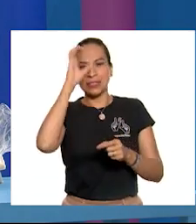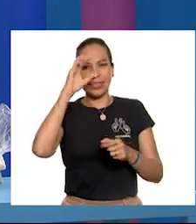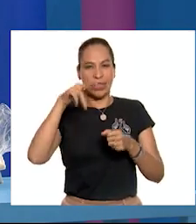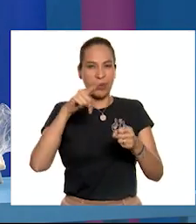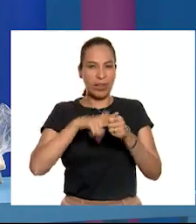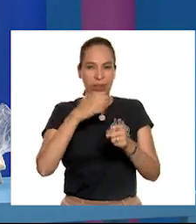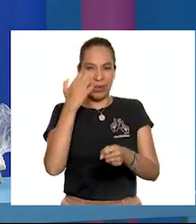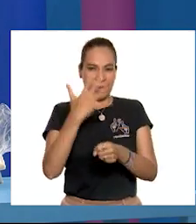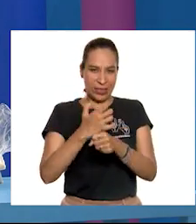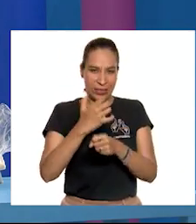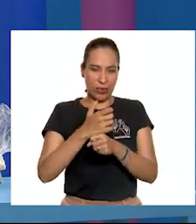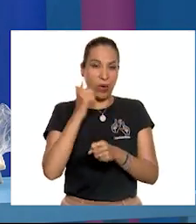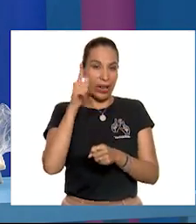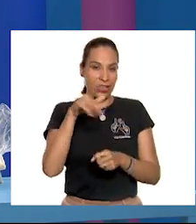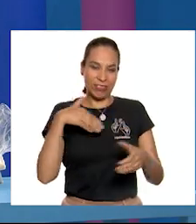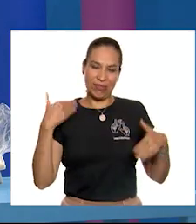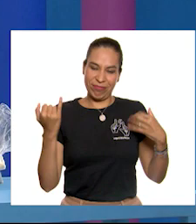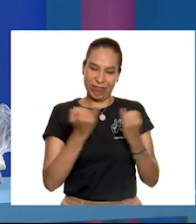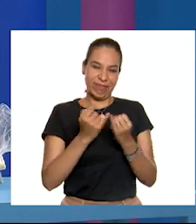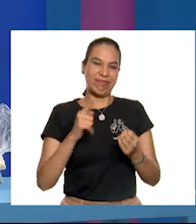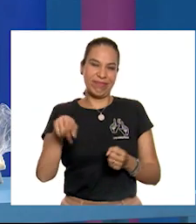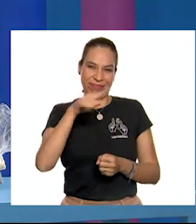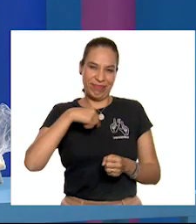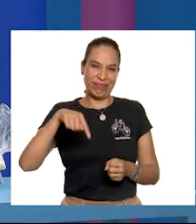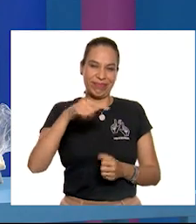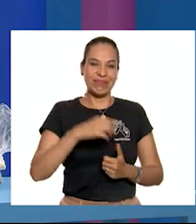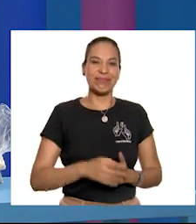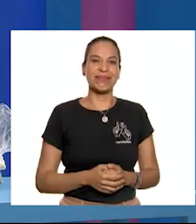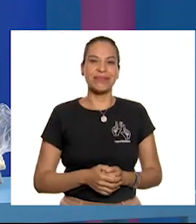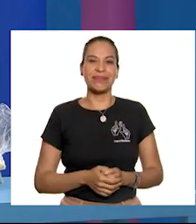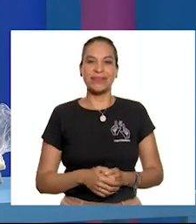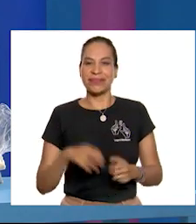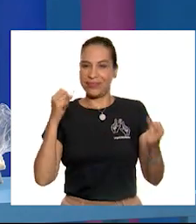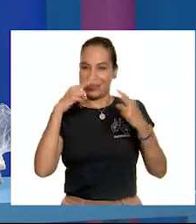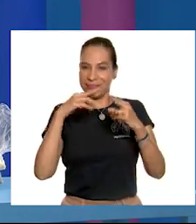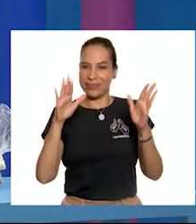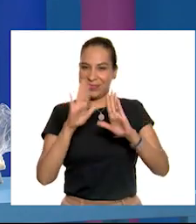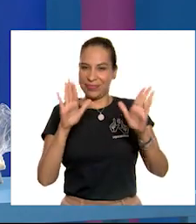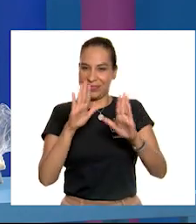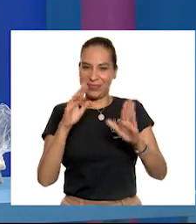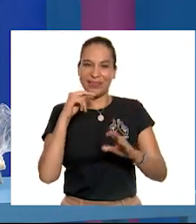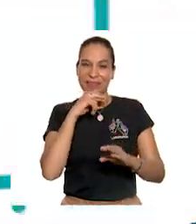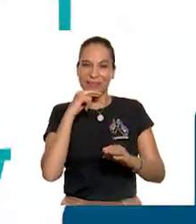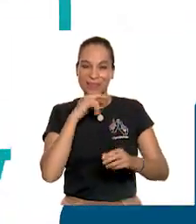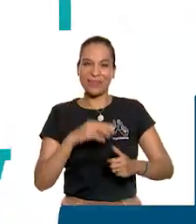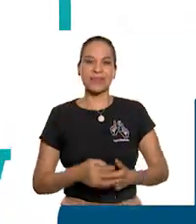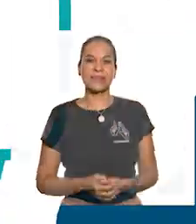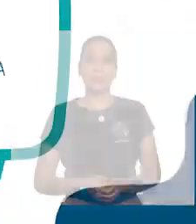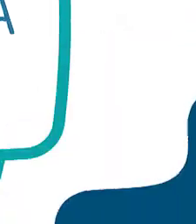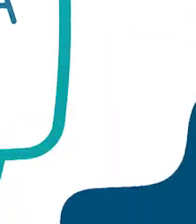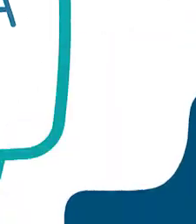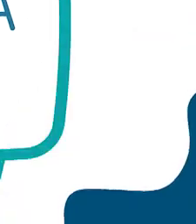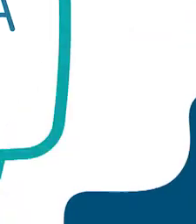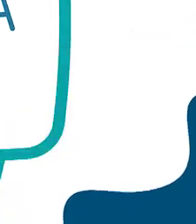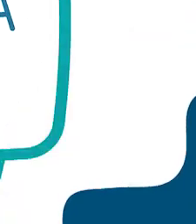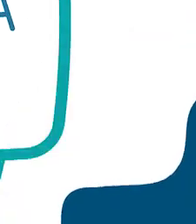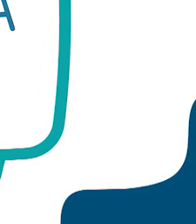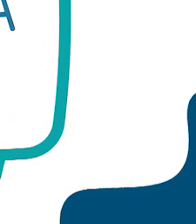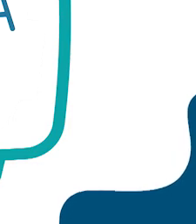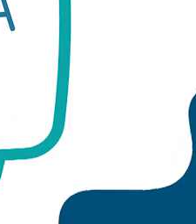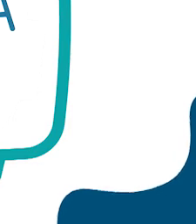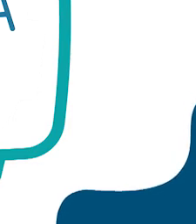grado. Espero que lo hayan disfrutado tanto como nosotros. Nos vemos. Hasta la próxima. A continuación,